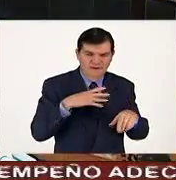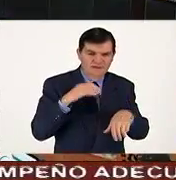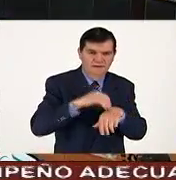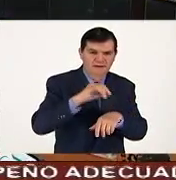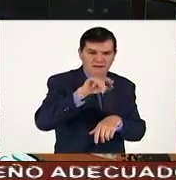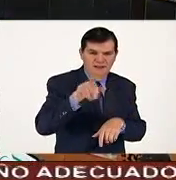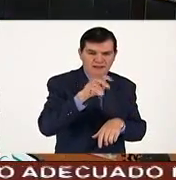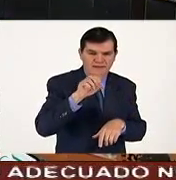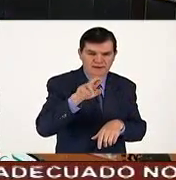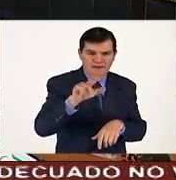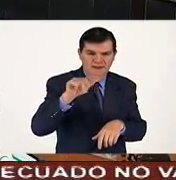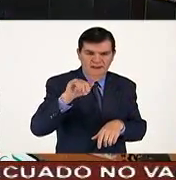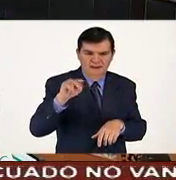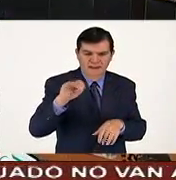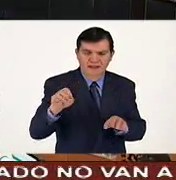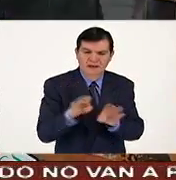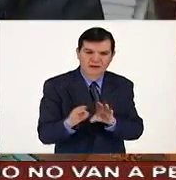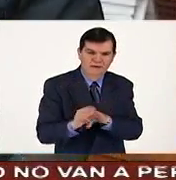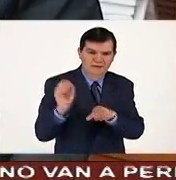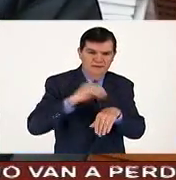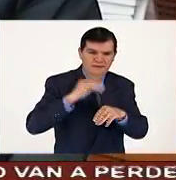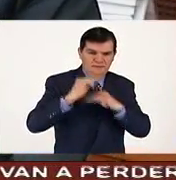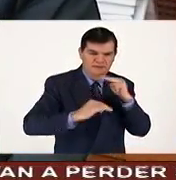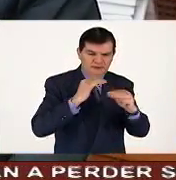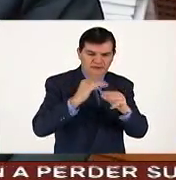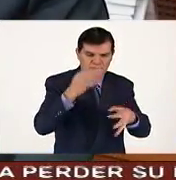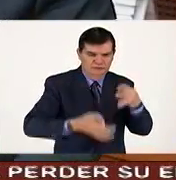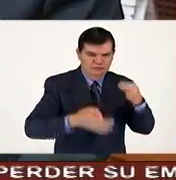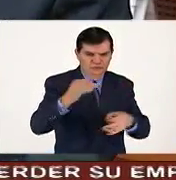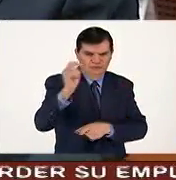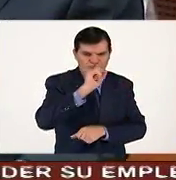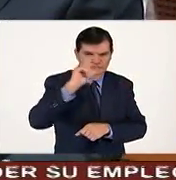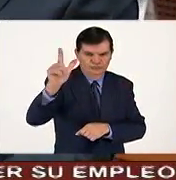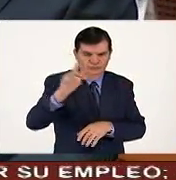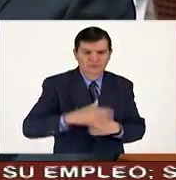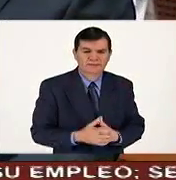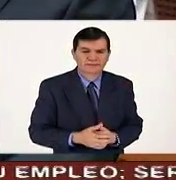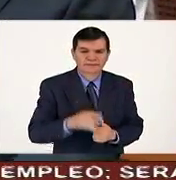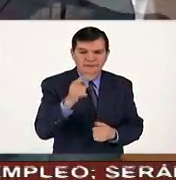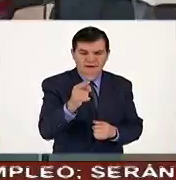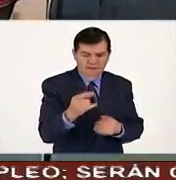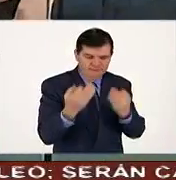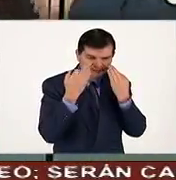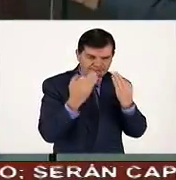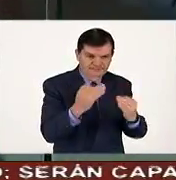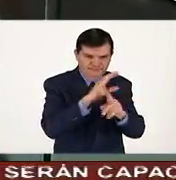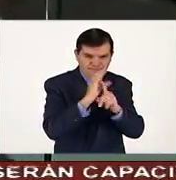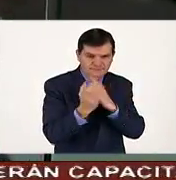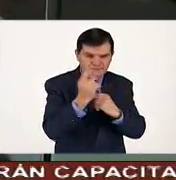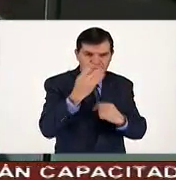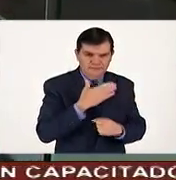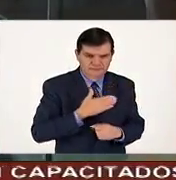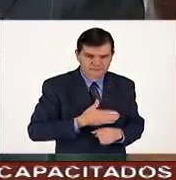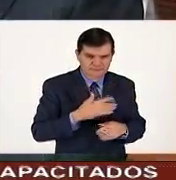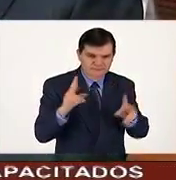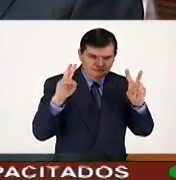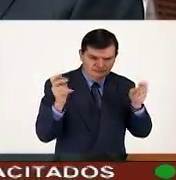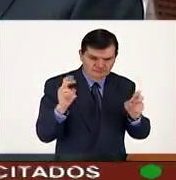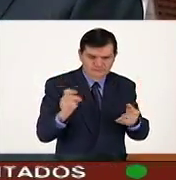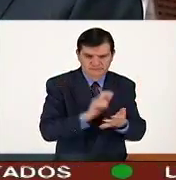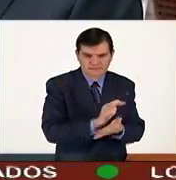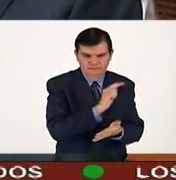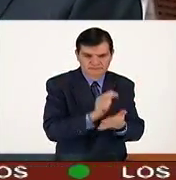Javier Lainez, uno de los candidatos a ministro de la Suprema Corte de Justicia de la Nación. Ante la Comisión de Justicia abordó temas como